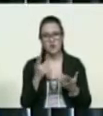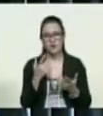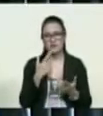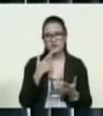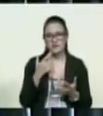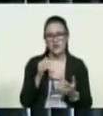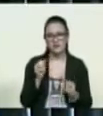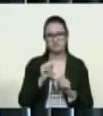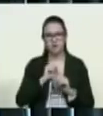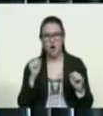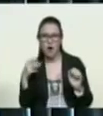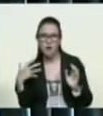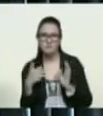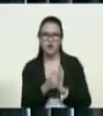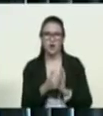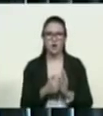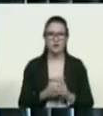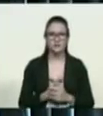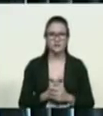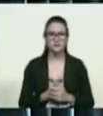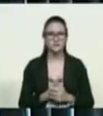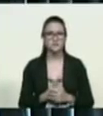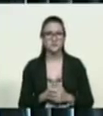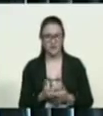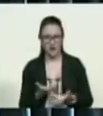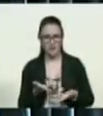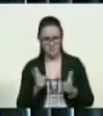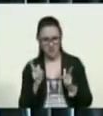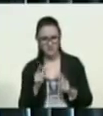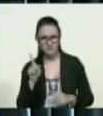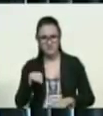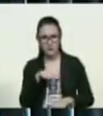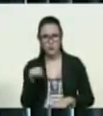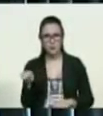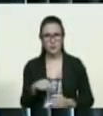van a empezar a hablar de incidentes, entonces está permitida la patente de corso.